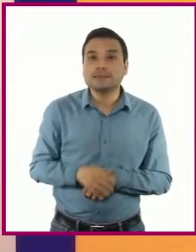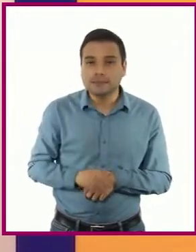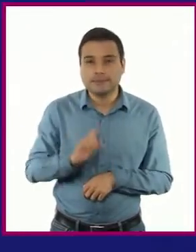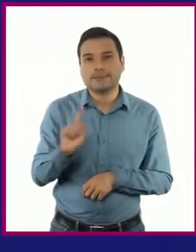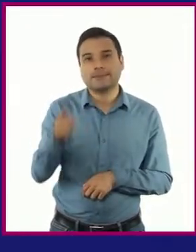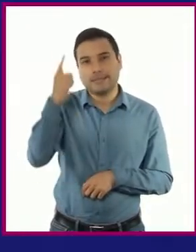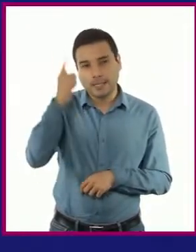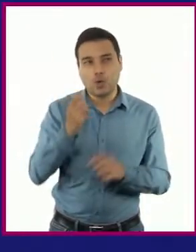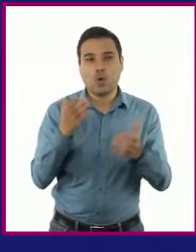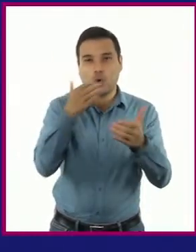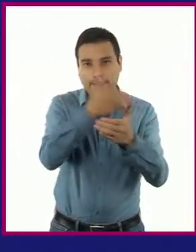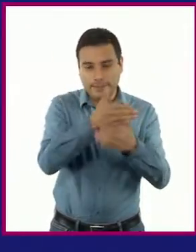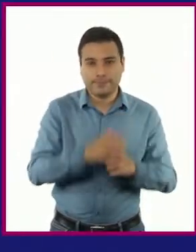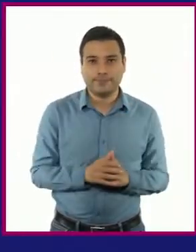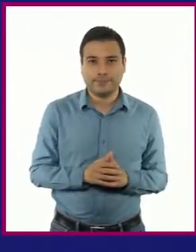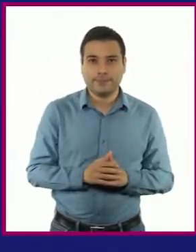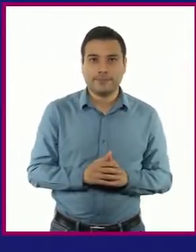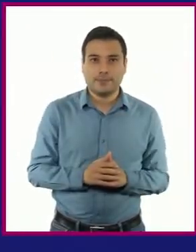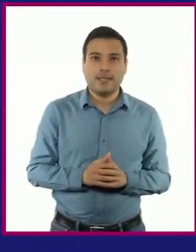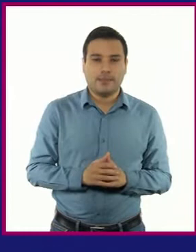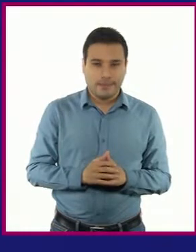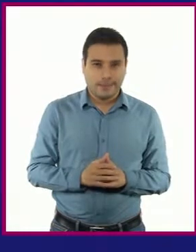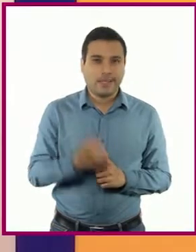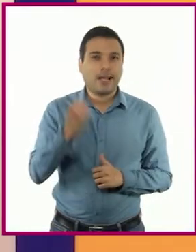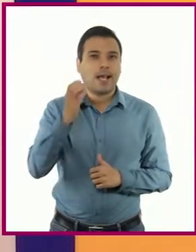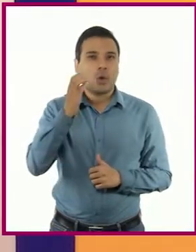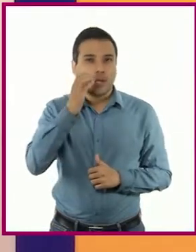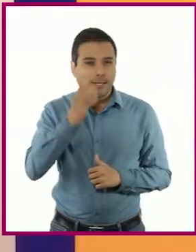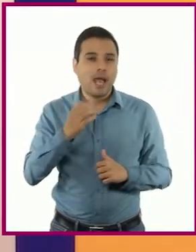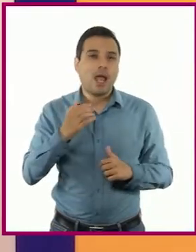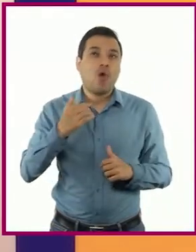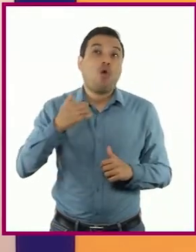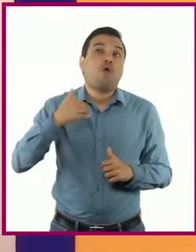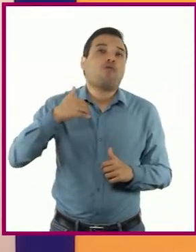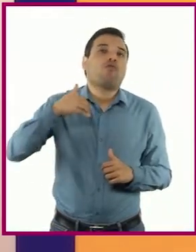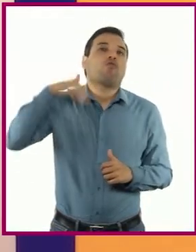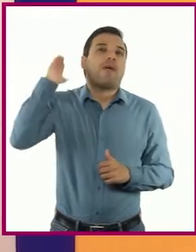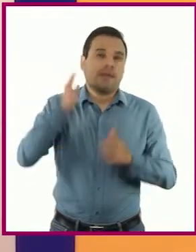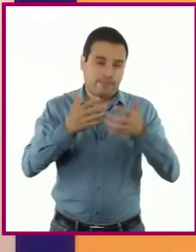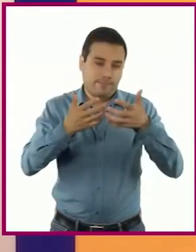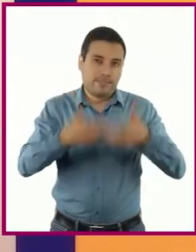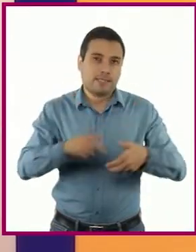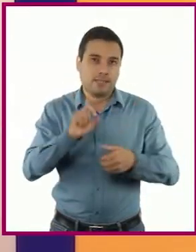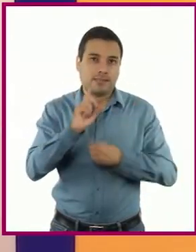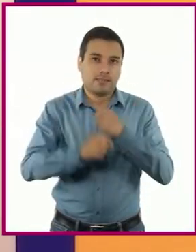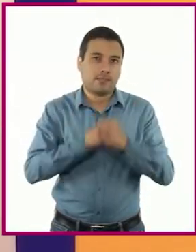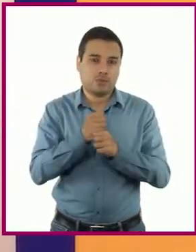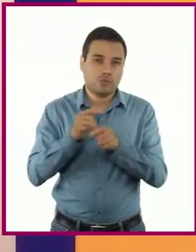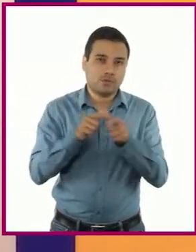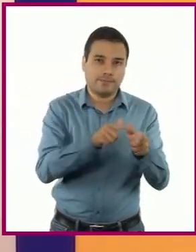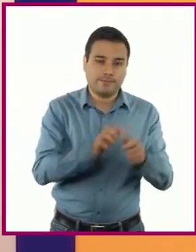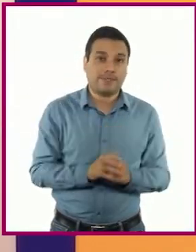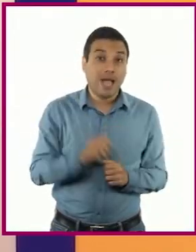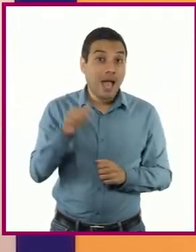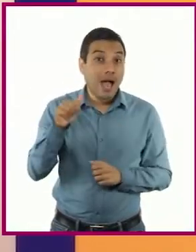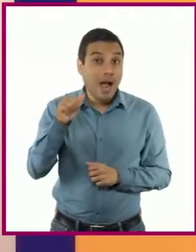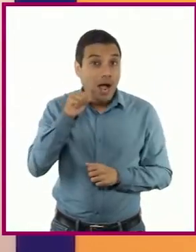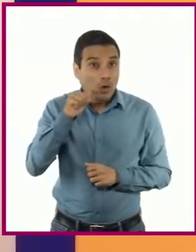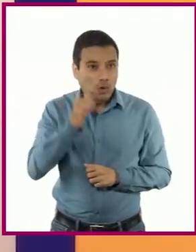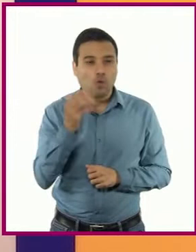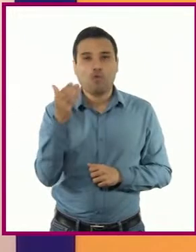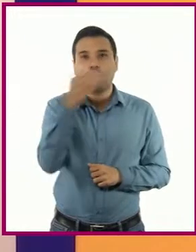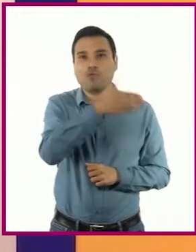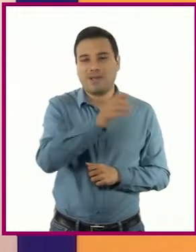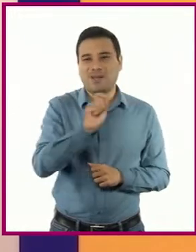a ir. Carolina fue empresaria 30 años. Aarón fue al aeropuerto por